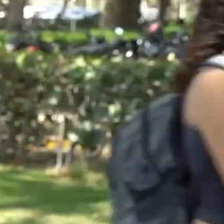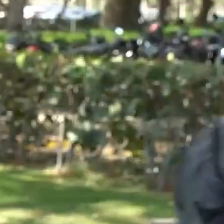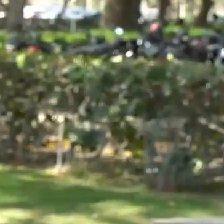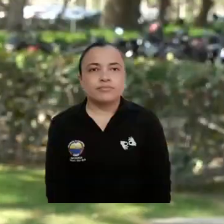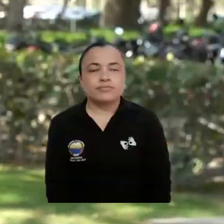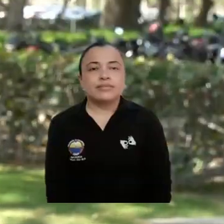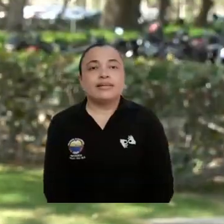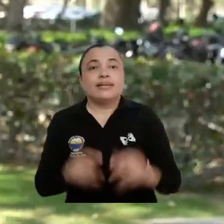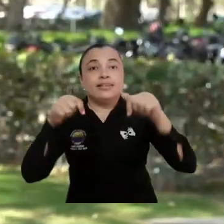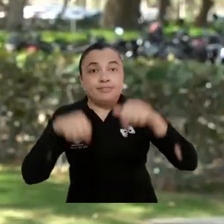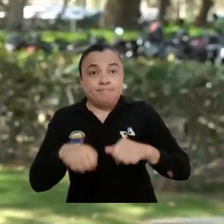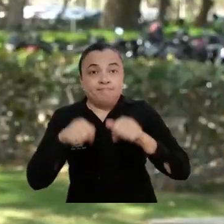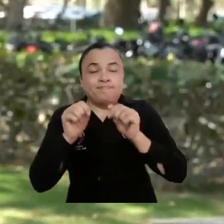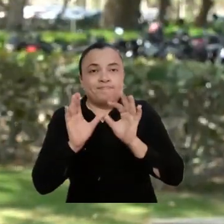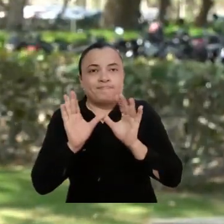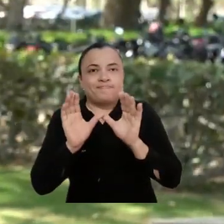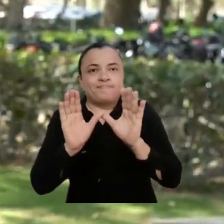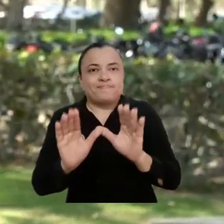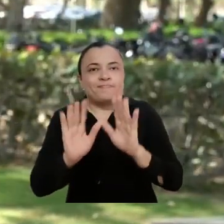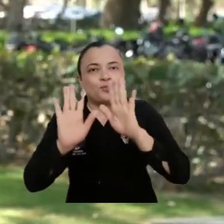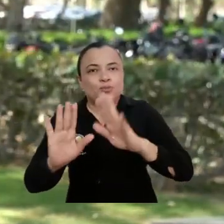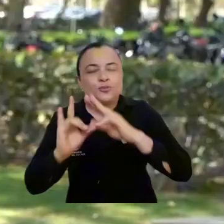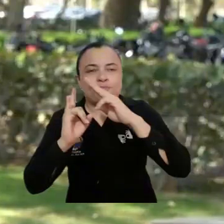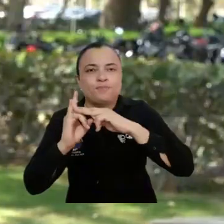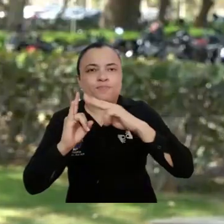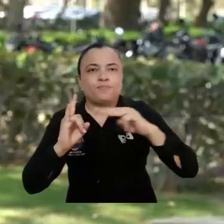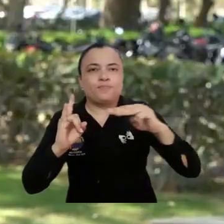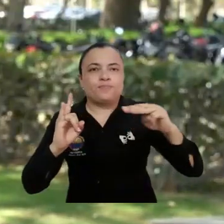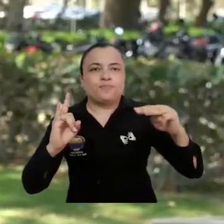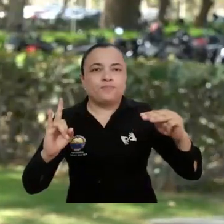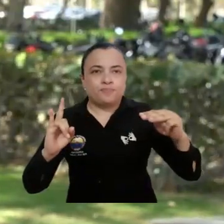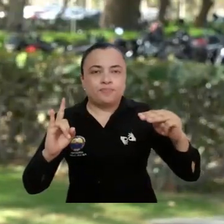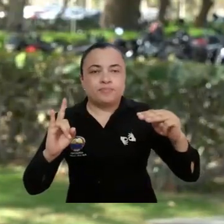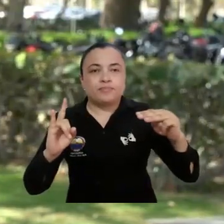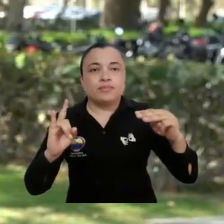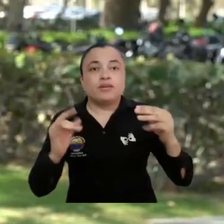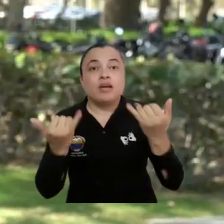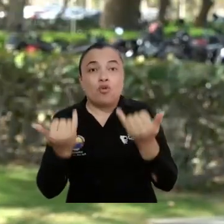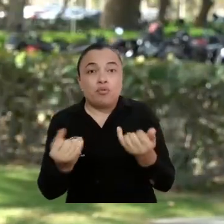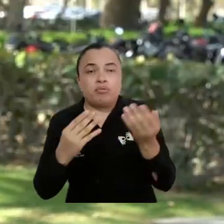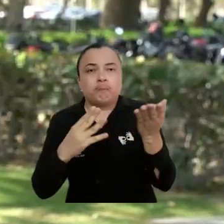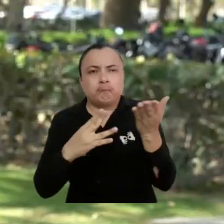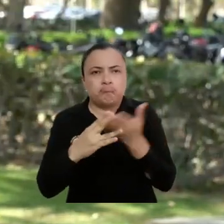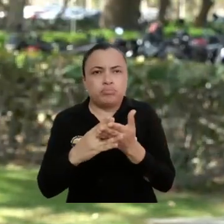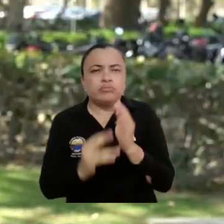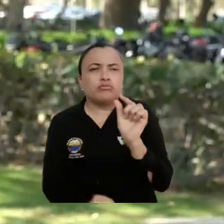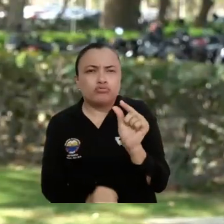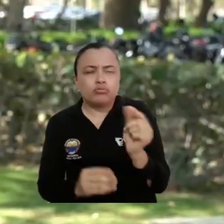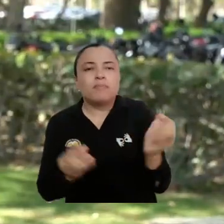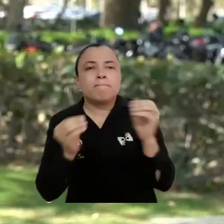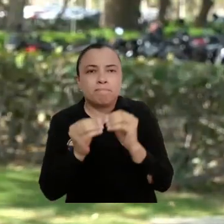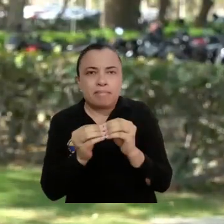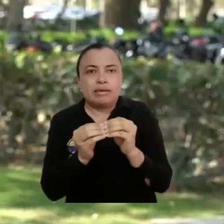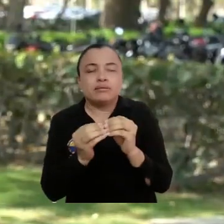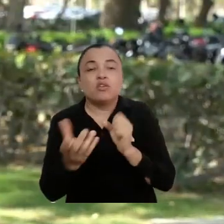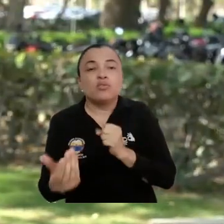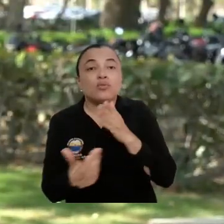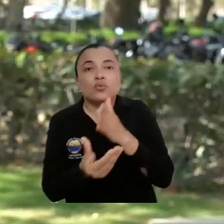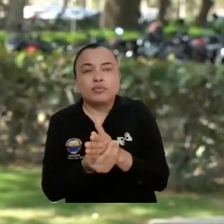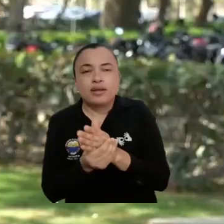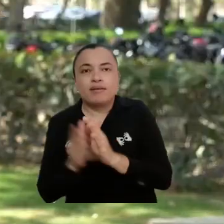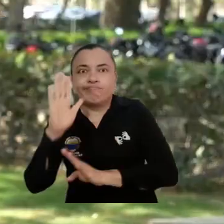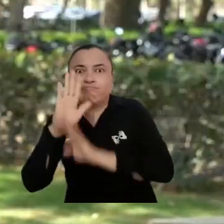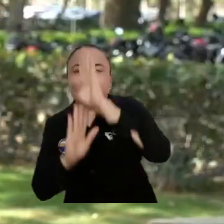Esto es el Campus TV, programa institucional de la Universidad del Magdalena. Vamos a una pausa y en segundos volveremos con